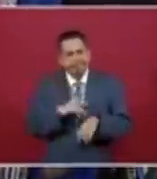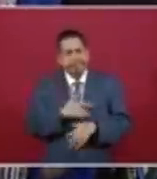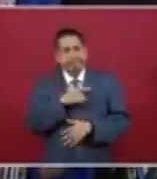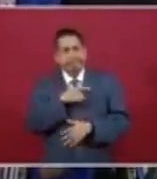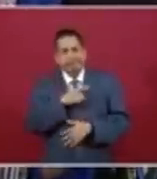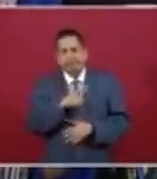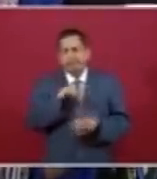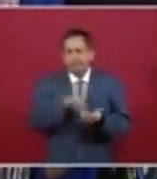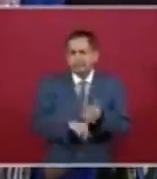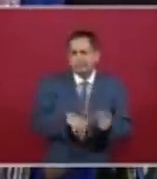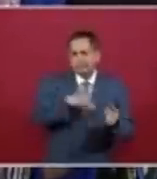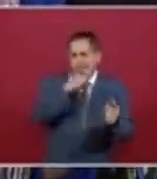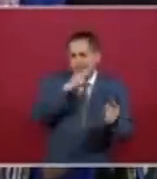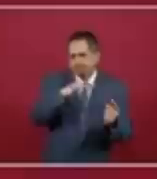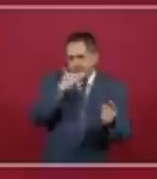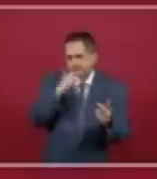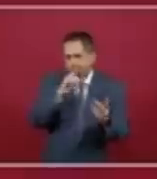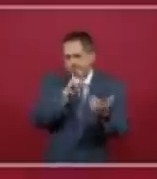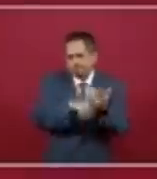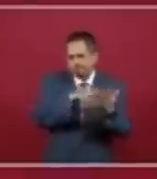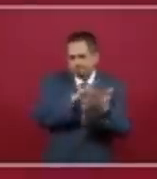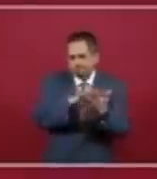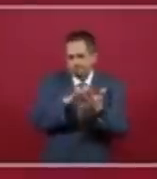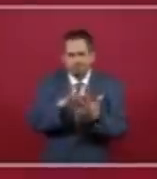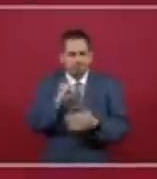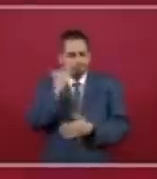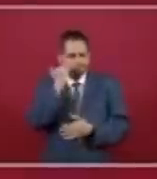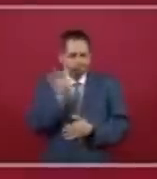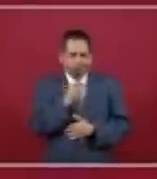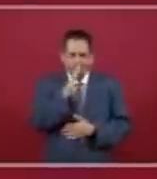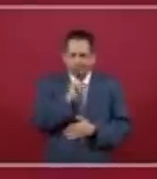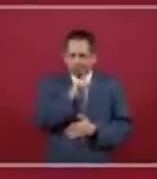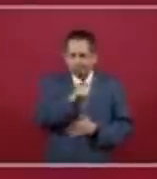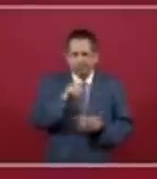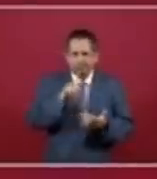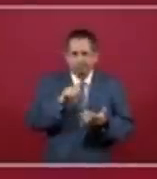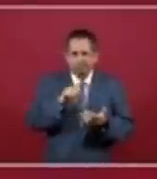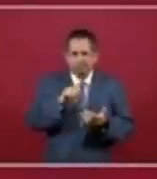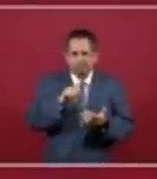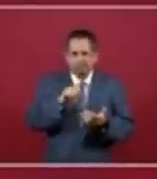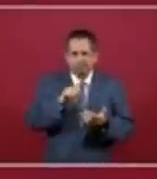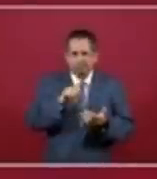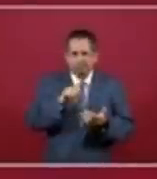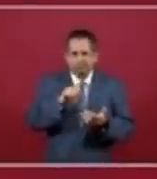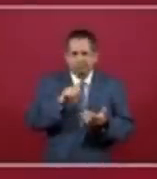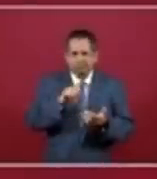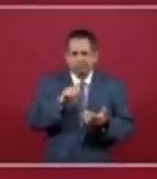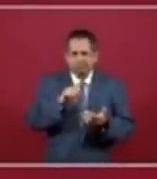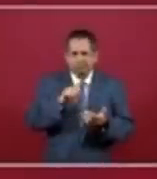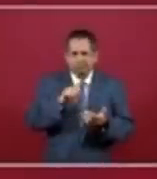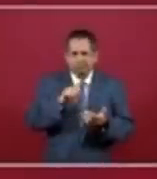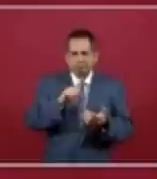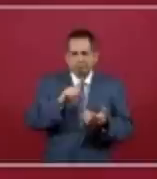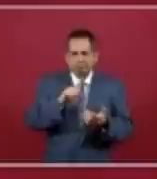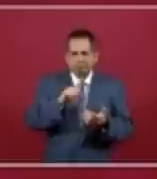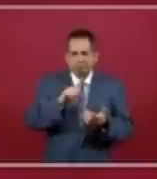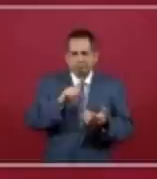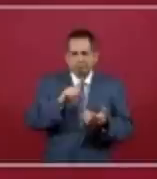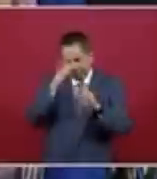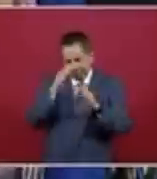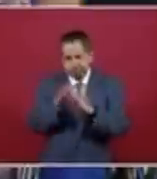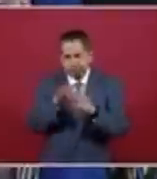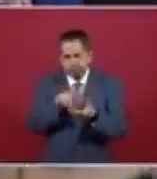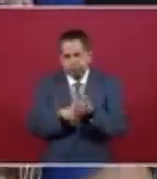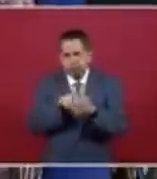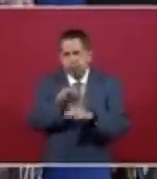las corruptelas y de cosas anómalas que han ocurrido en el pasado. Si nos pudiera ofrecer alguna reflexión sobre este